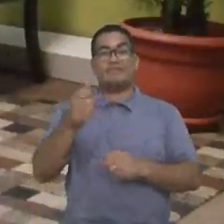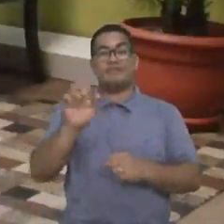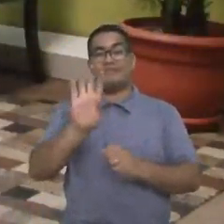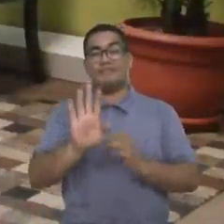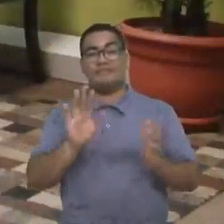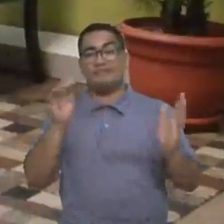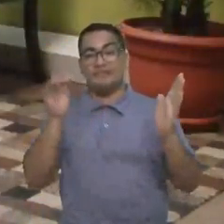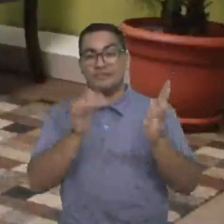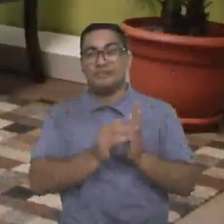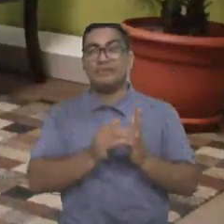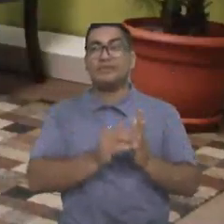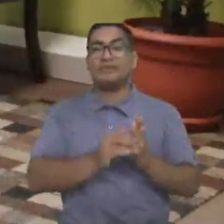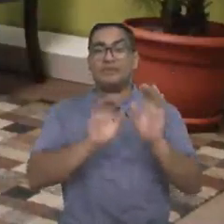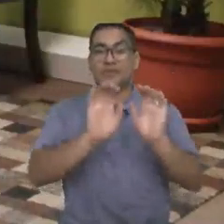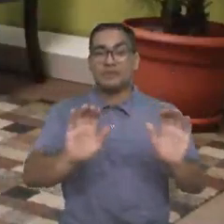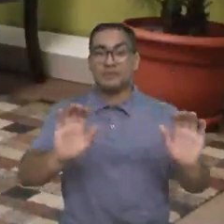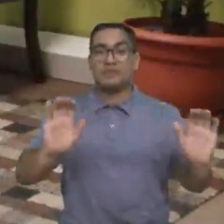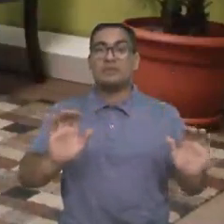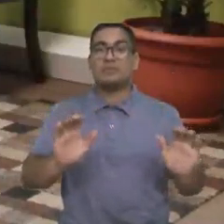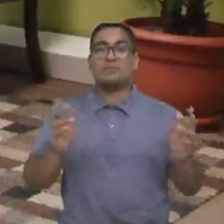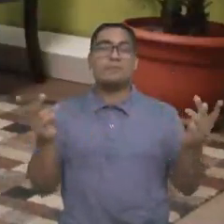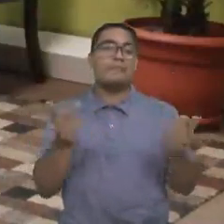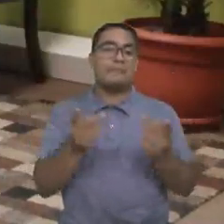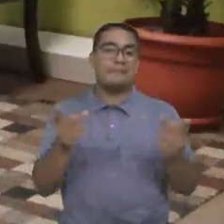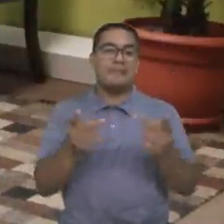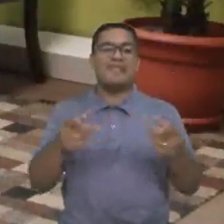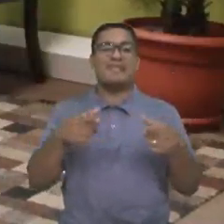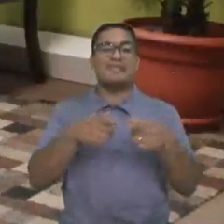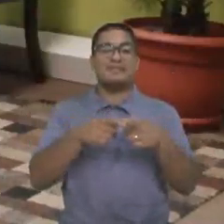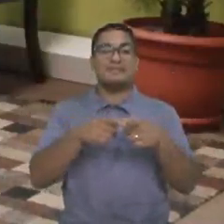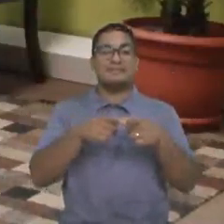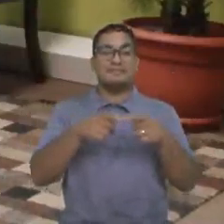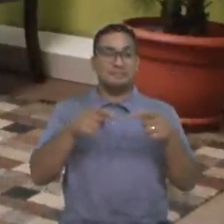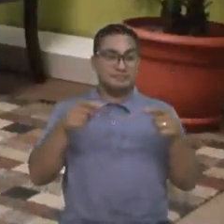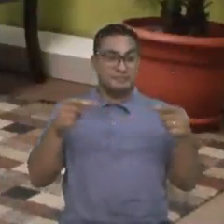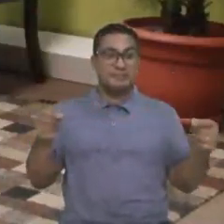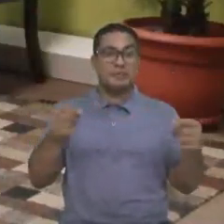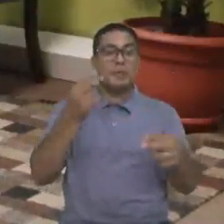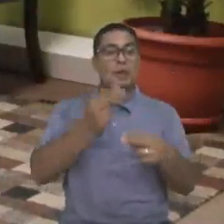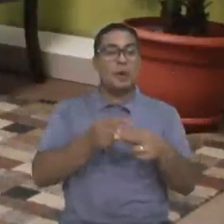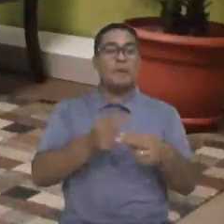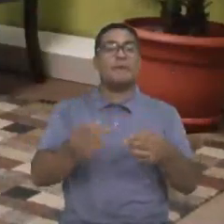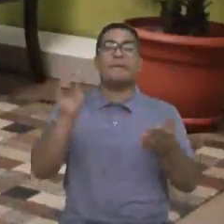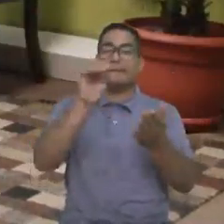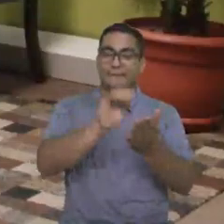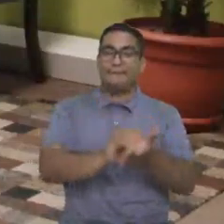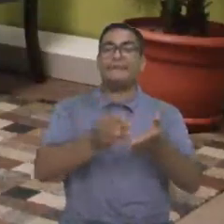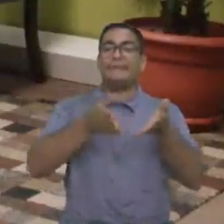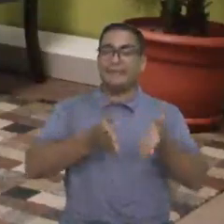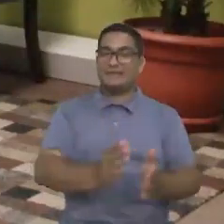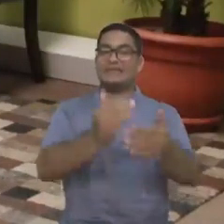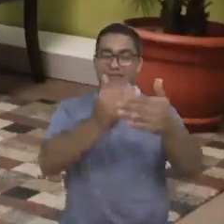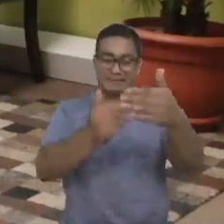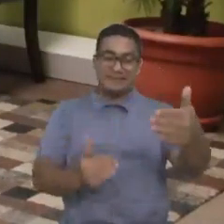264.624 niños en todo el distrito, en todo Managua. Eso es casa a casa, niños de 0 a 5